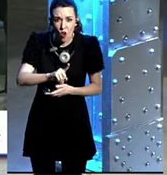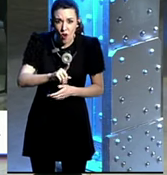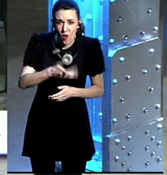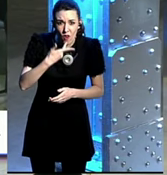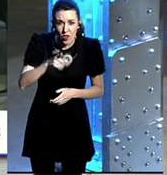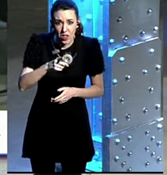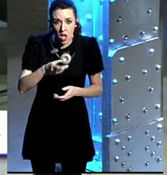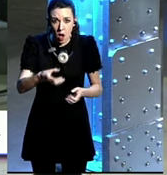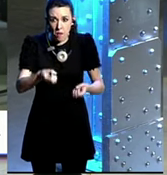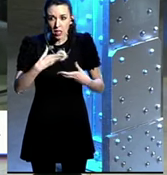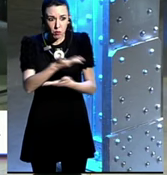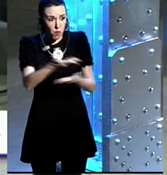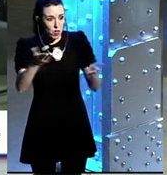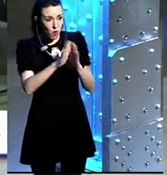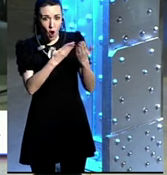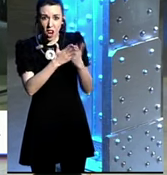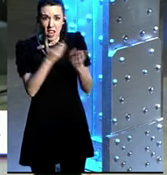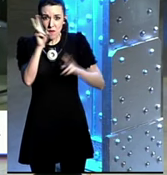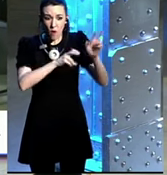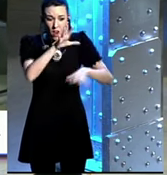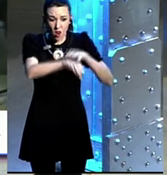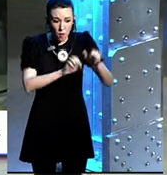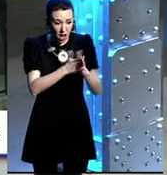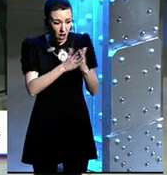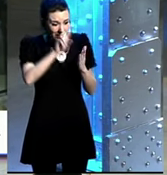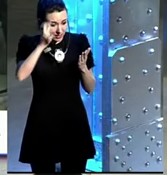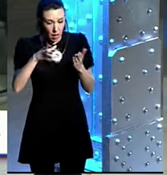instancia en manos del gran público que iba a acabar leyendo sobre ellos.